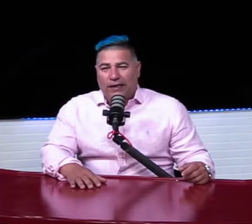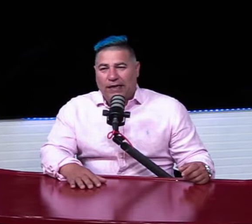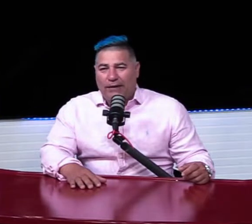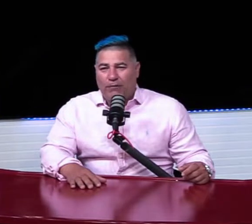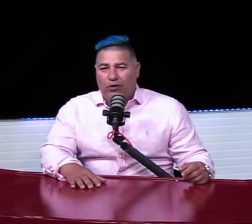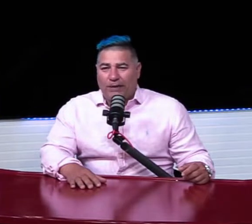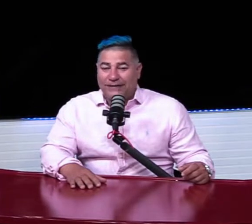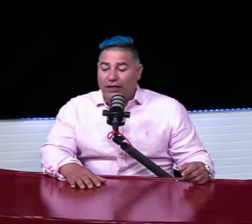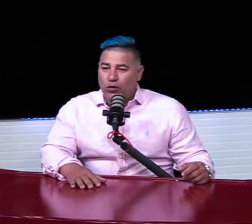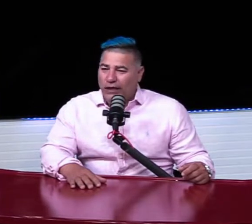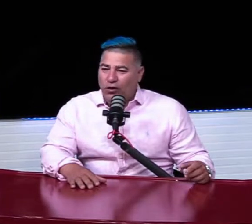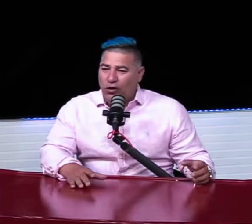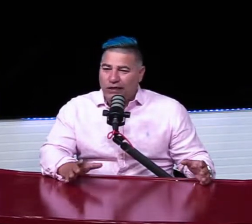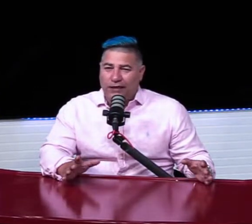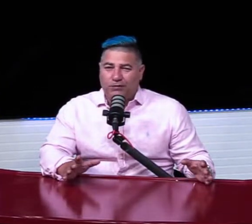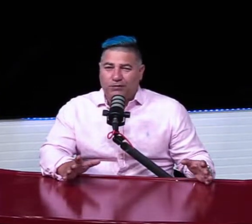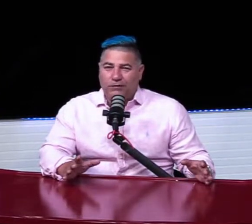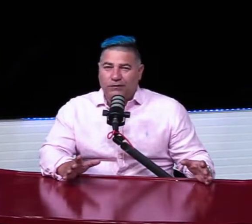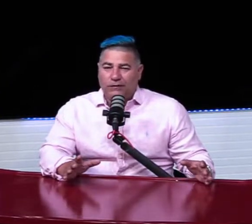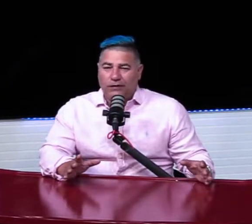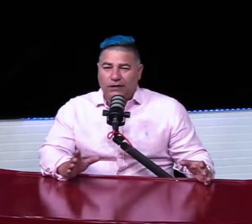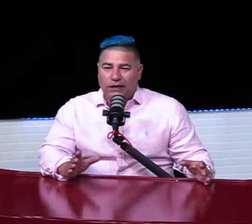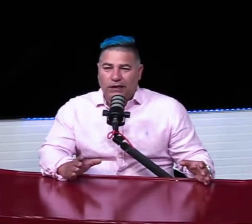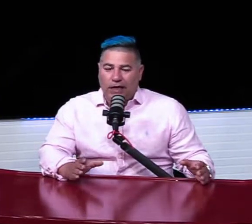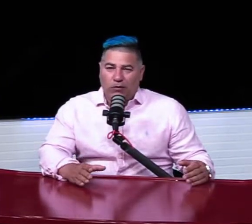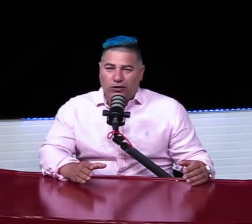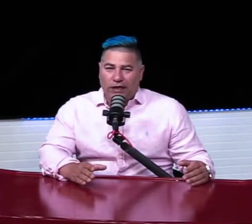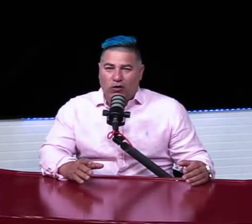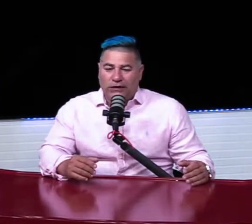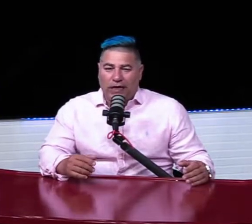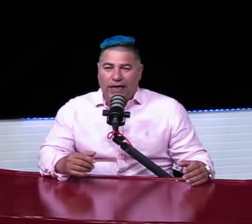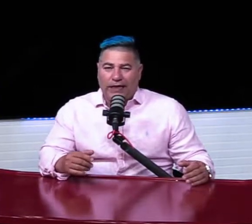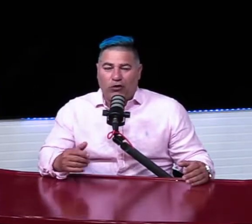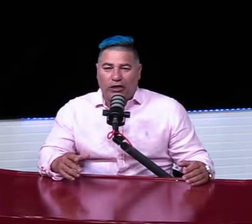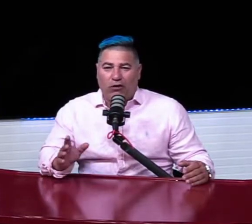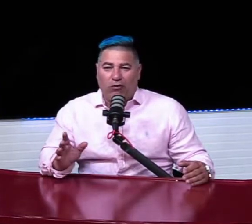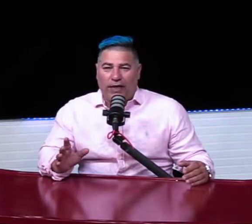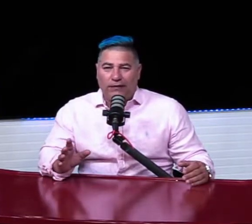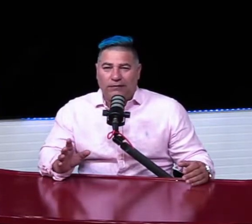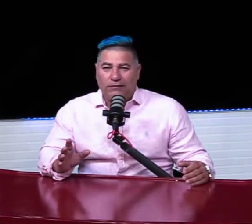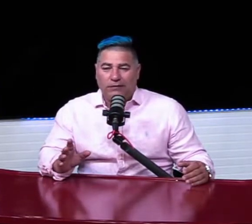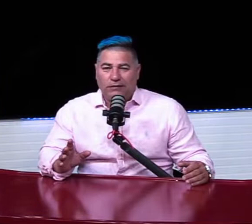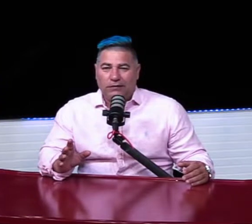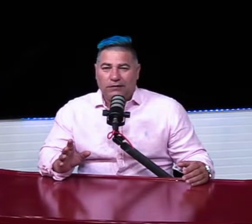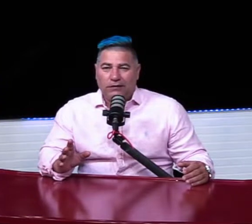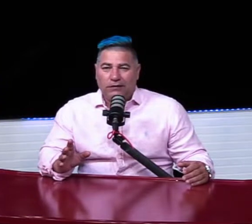Vamos a arrancar porque pasaron muchas cosas y hay muchas cosas de las que yo quiero hablar.